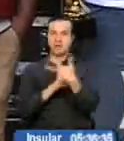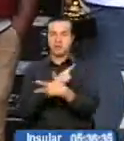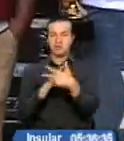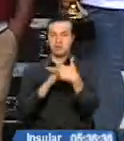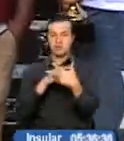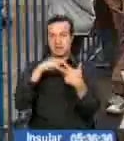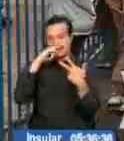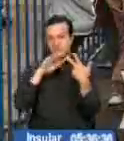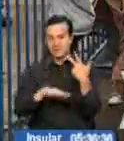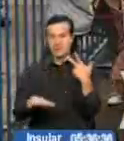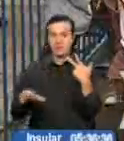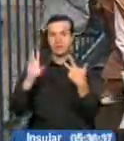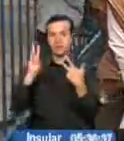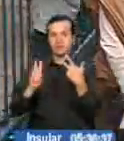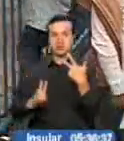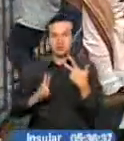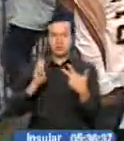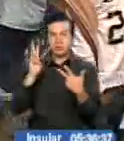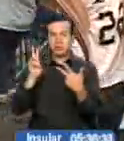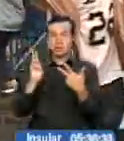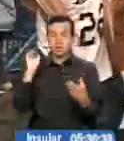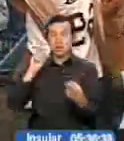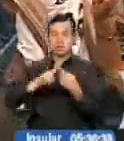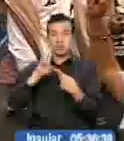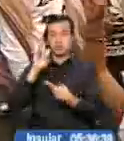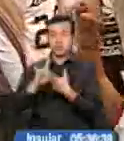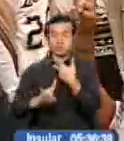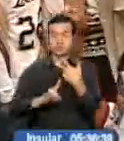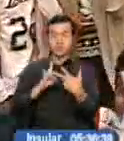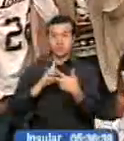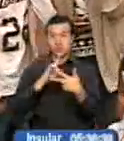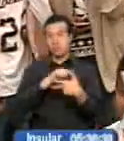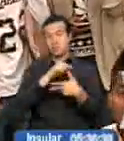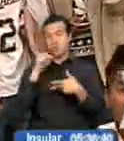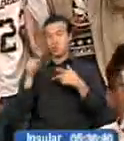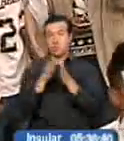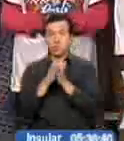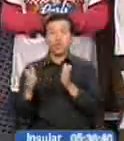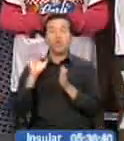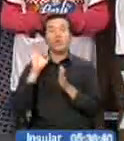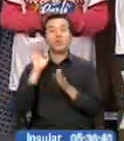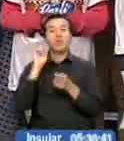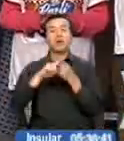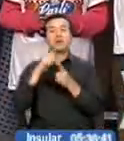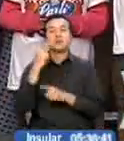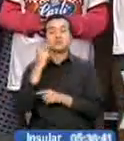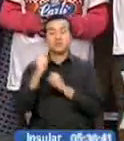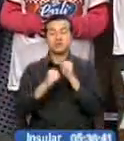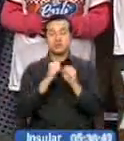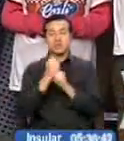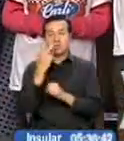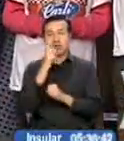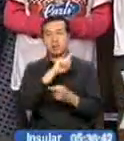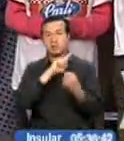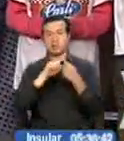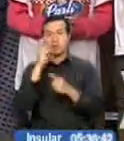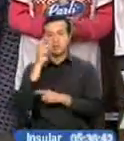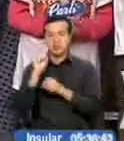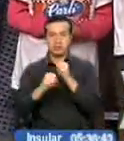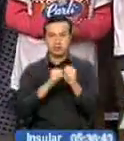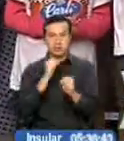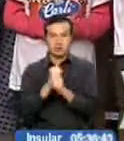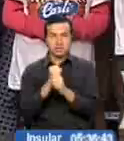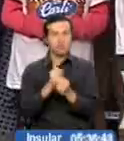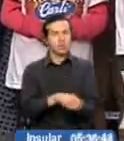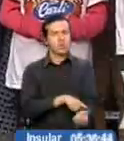más pequeños tienen 6 años de edad hasta los 8. Le siguen los de 9 a 12 años y una tercera de 13 a 16 años. Que no se pierdan